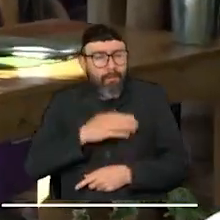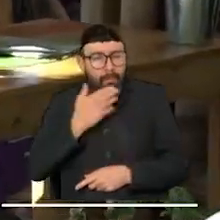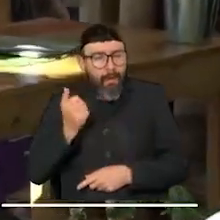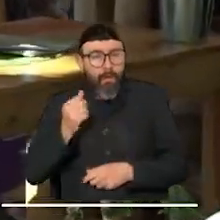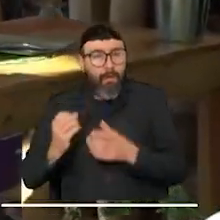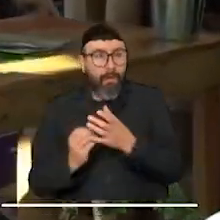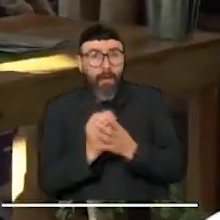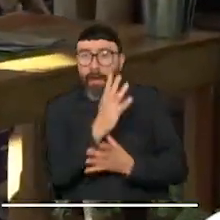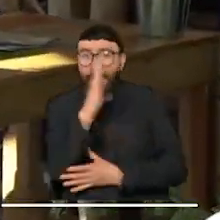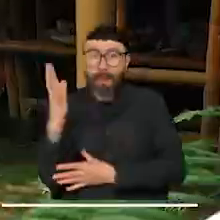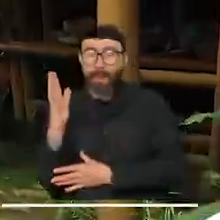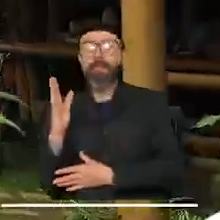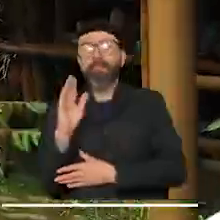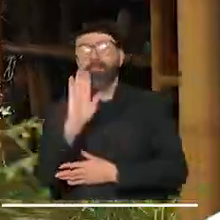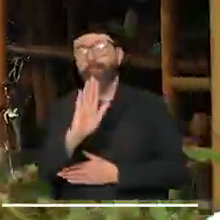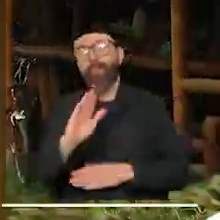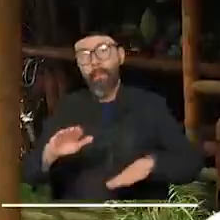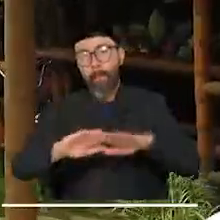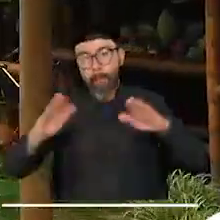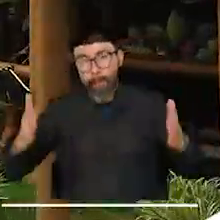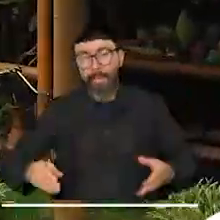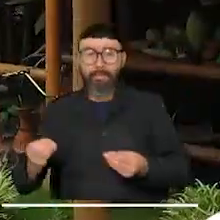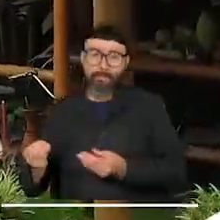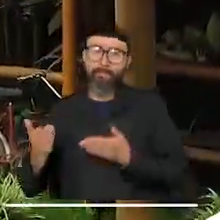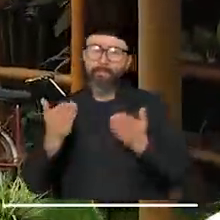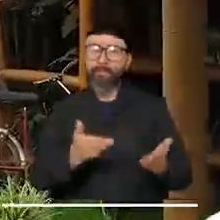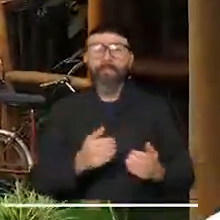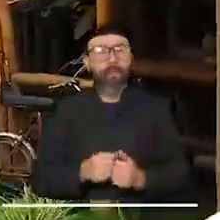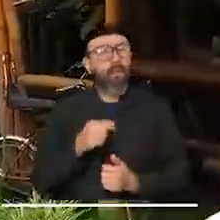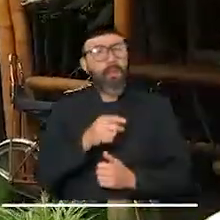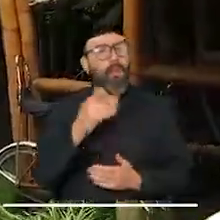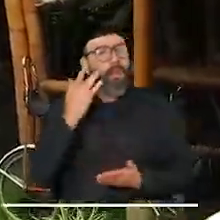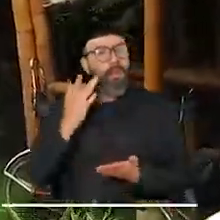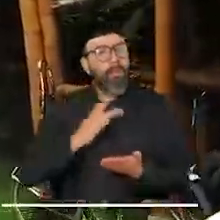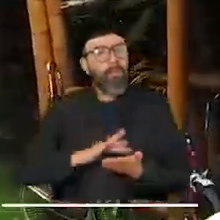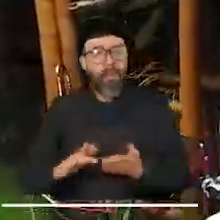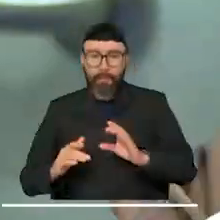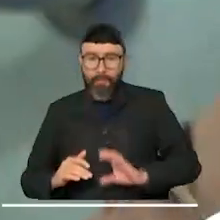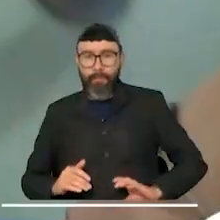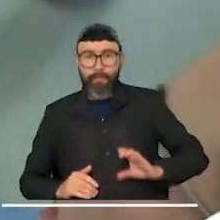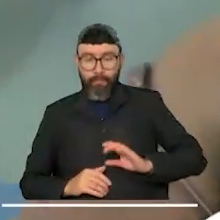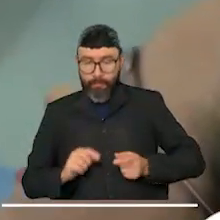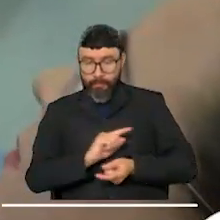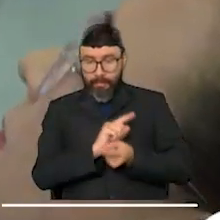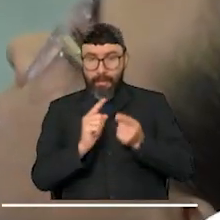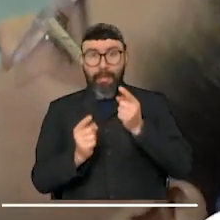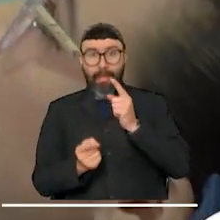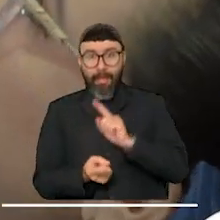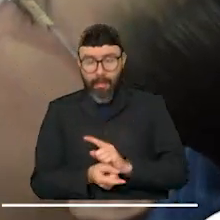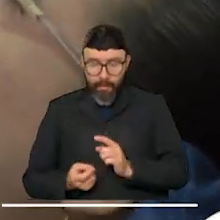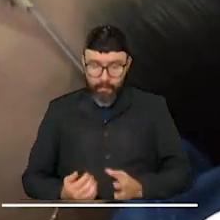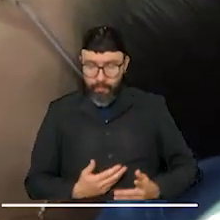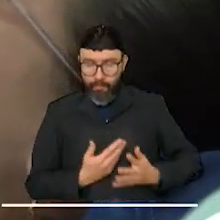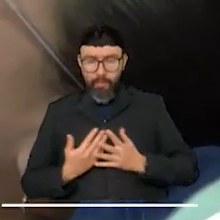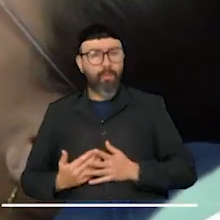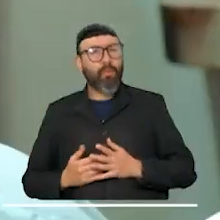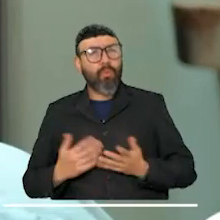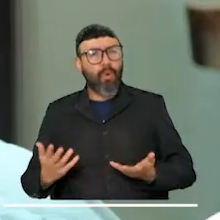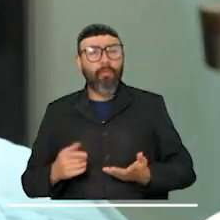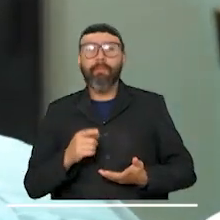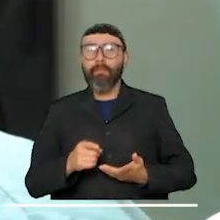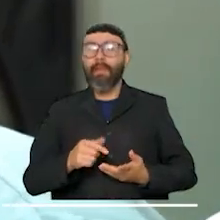al plato de tu mesa la limpieza de colon con recambio de flora intestinal se realiza a través de